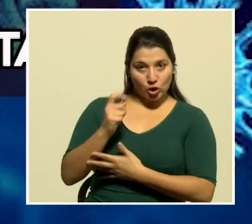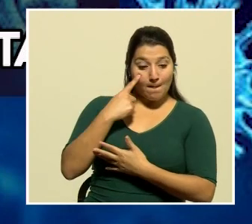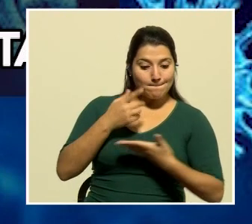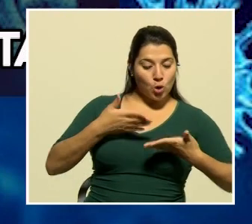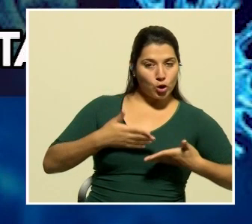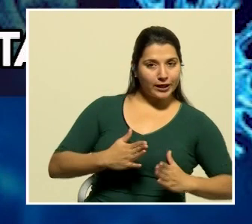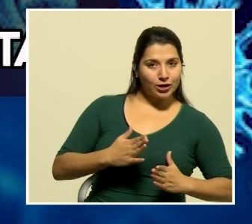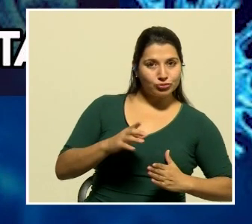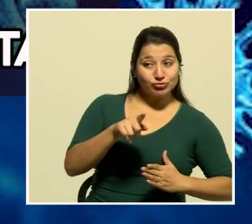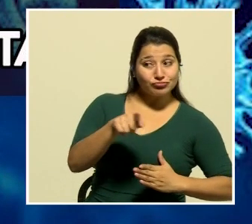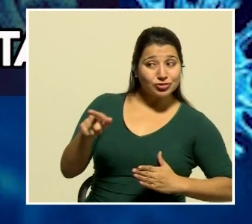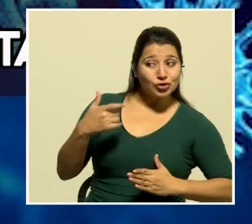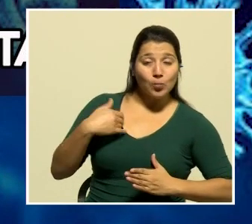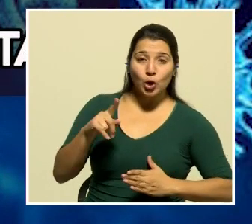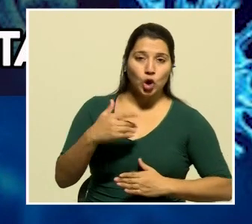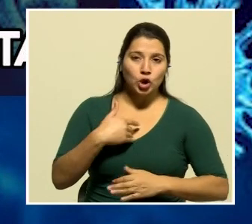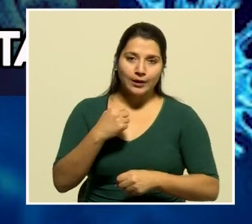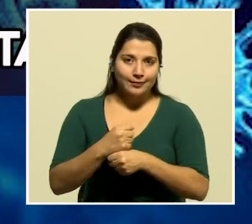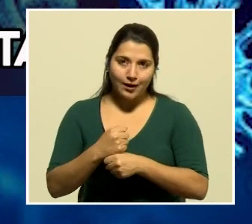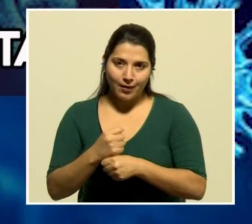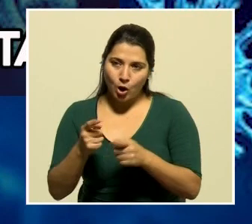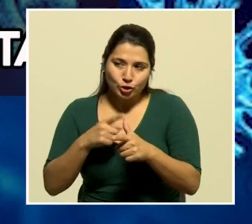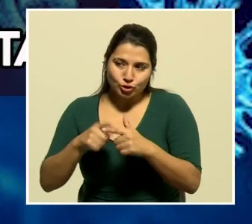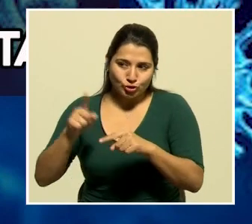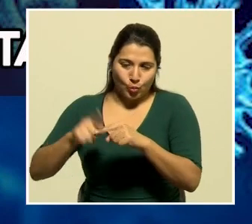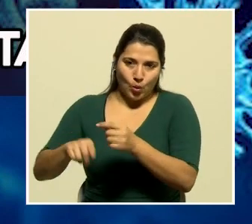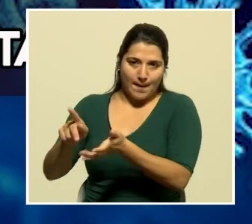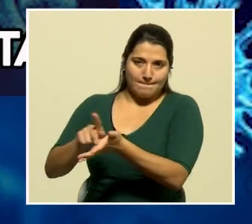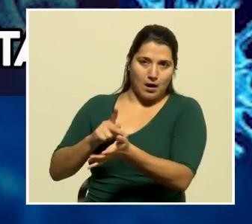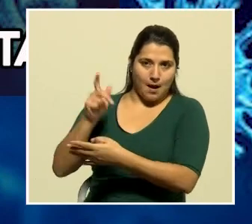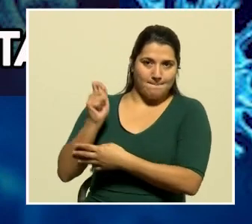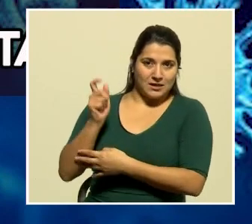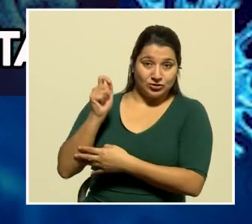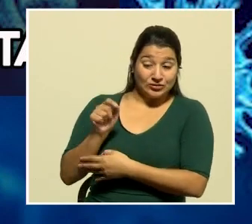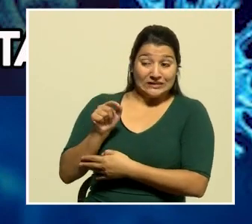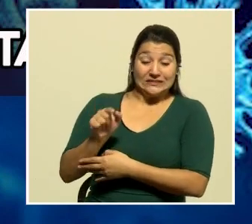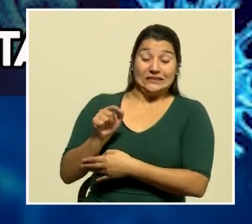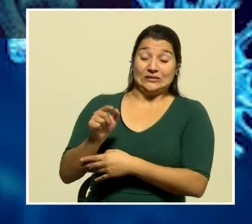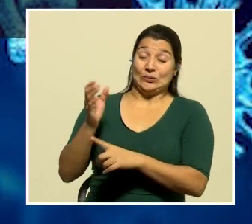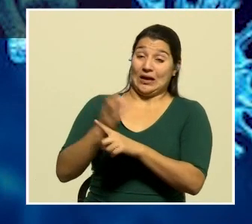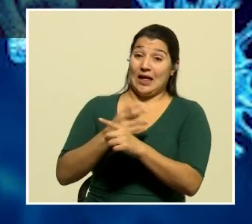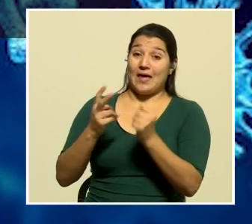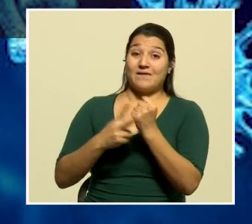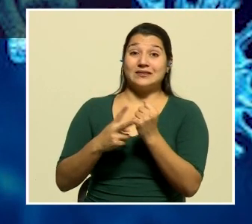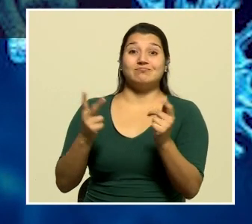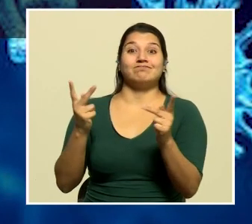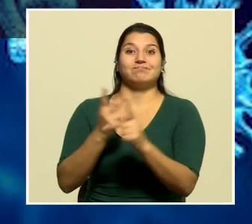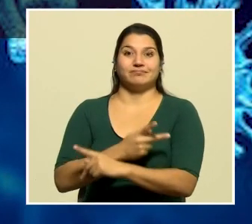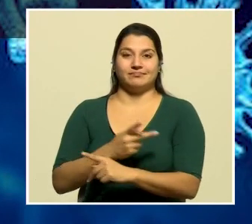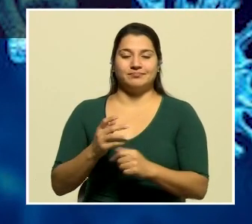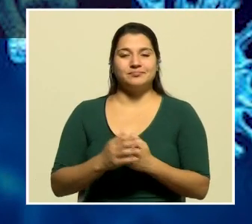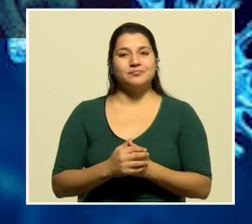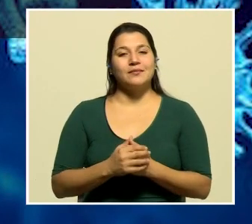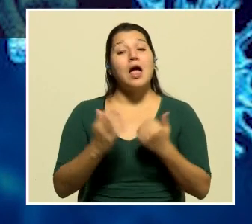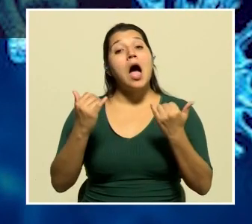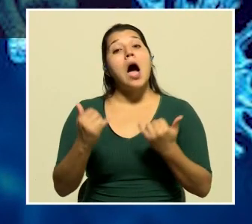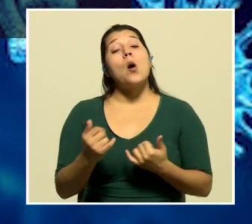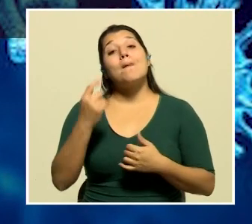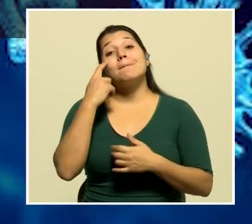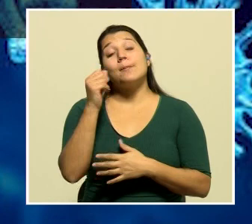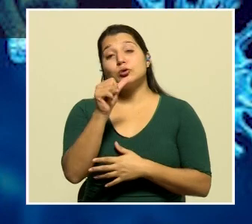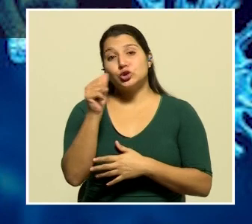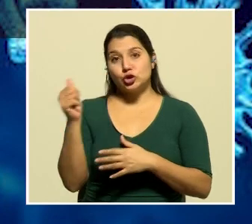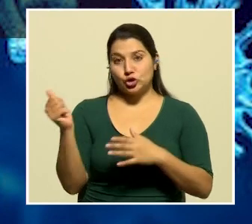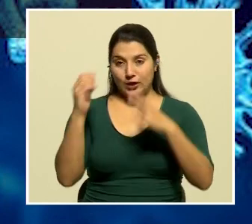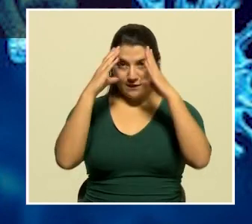situación podría ir empeorando conforme vaya aumentando la crisis sanitaria. Vemos otros datos, cómo ha